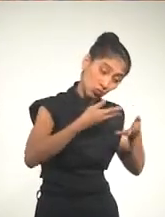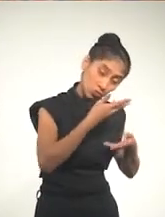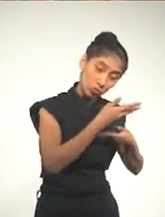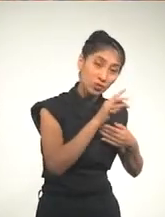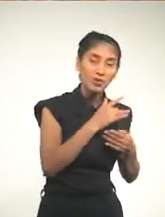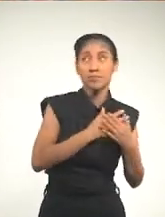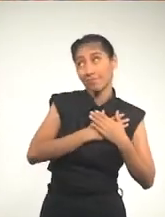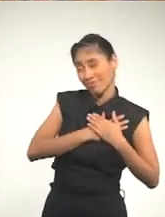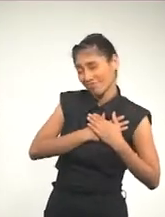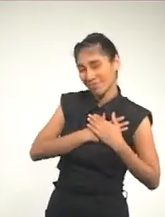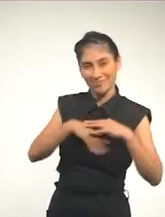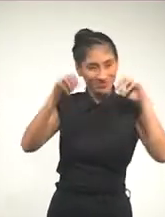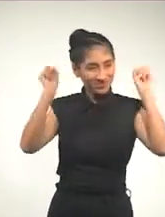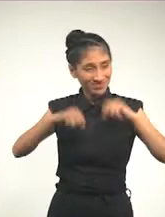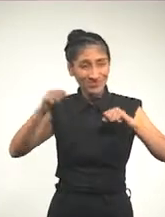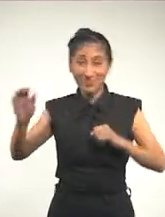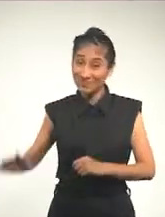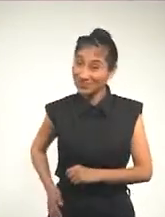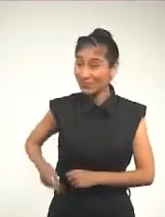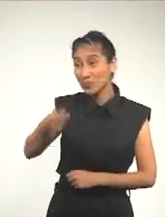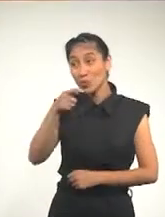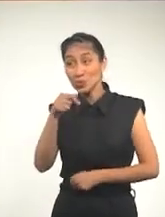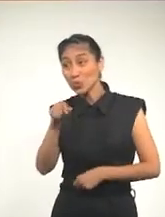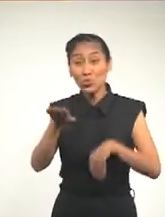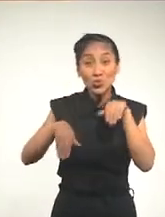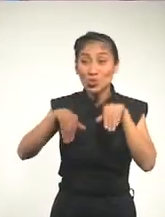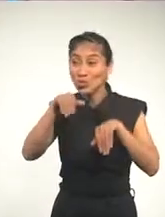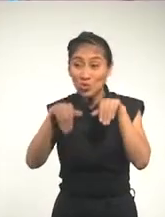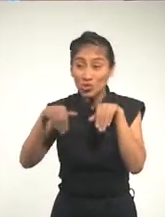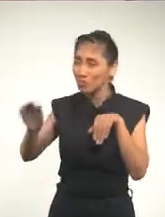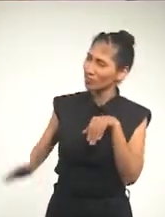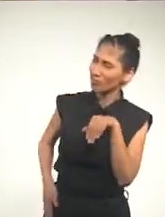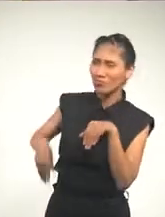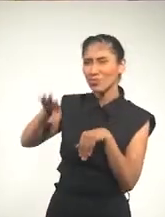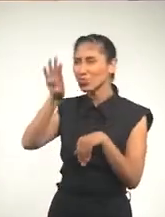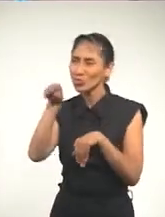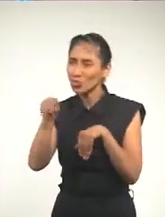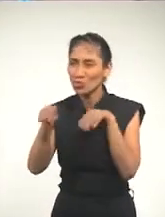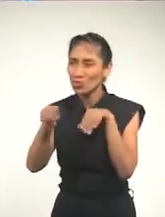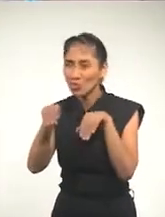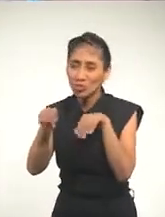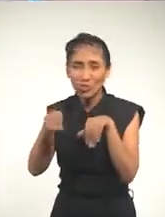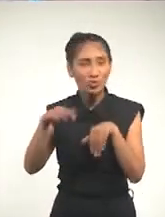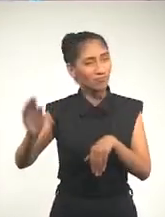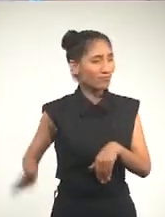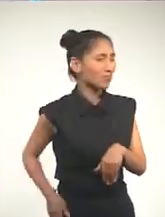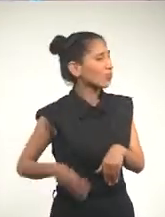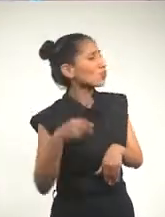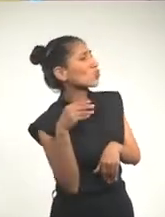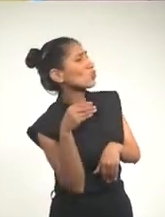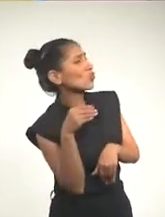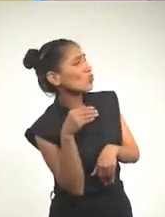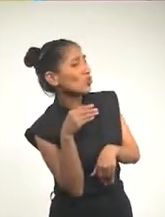lo queremos. ¡Sí! ¡Chancaycito! ¡Chancay!